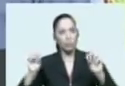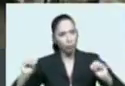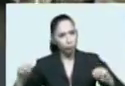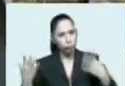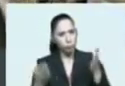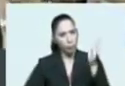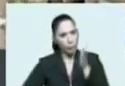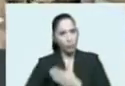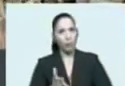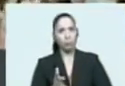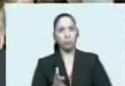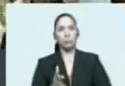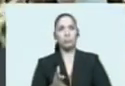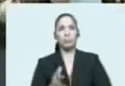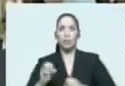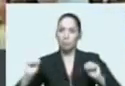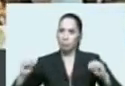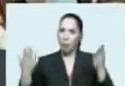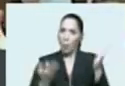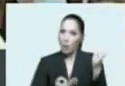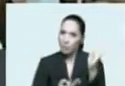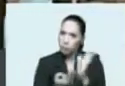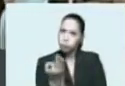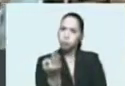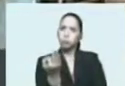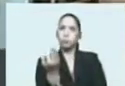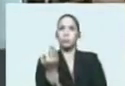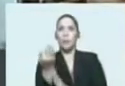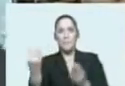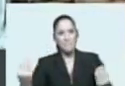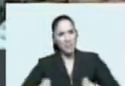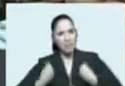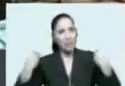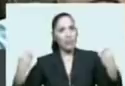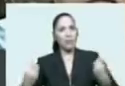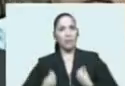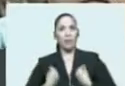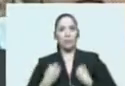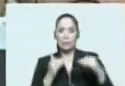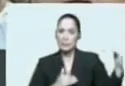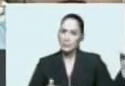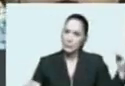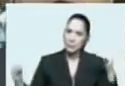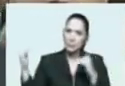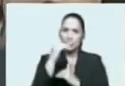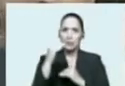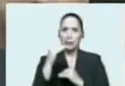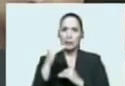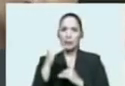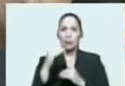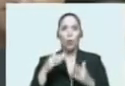tenemos que reivindicar la lealtad tenemos que reivindicar la vida que se sobrepuso sobre la muerte